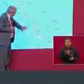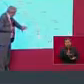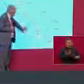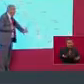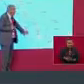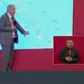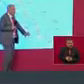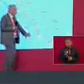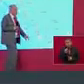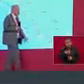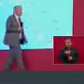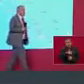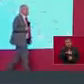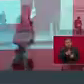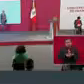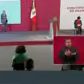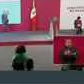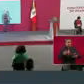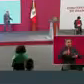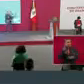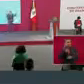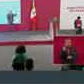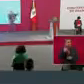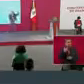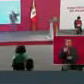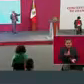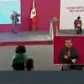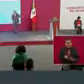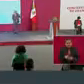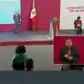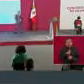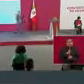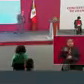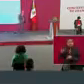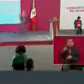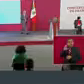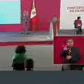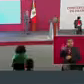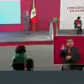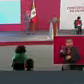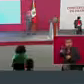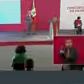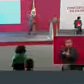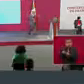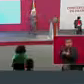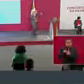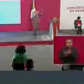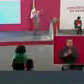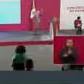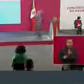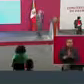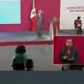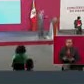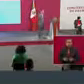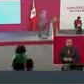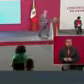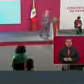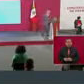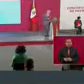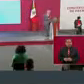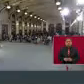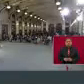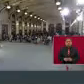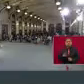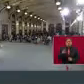estaría fortaleciendo nuestra democracia. Así entonces, es. En este estudio, pues lo que hacemos es pues documentar lo que ha sido